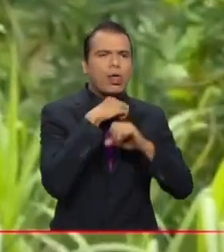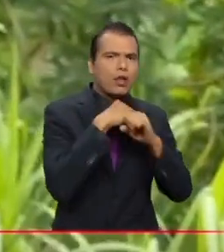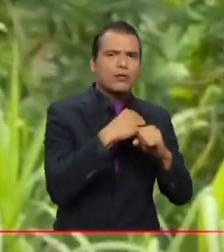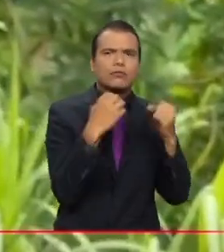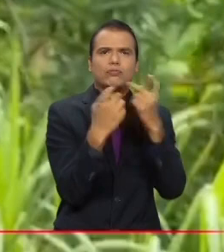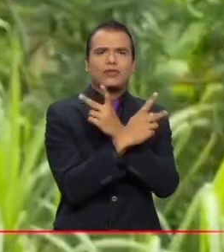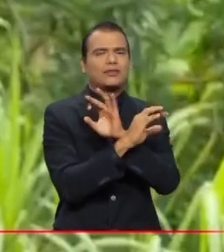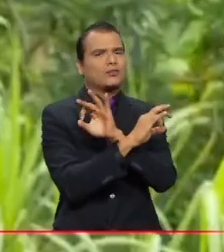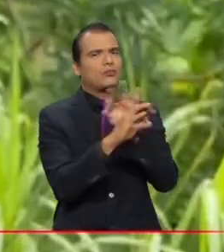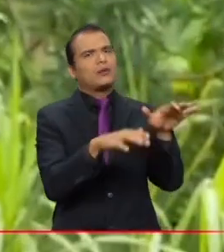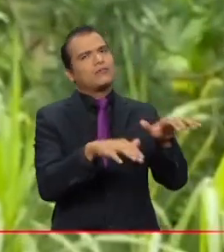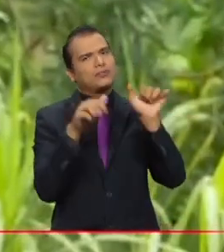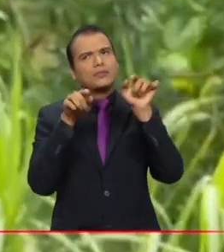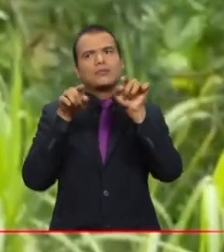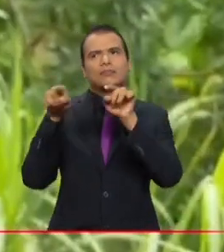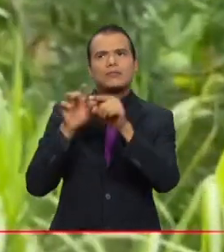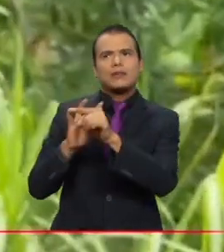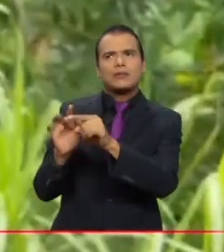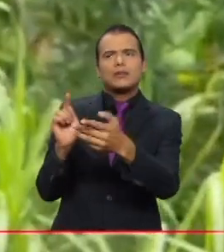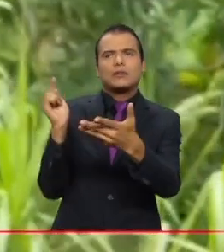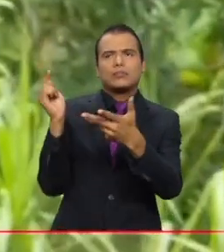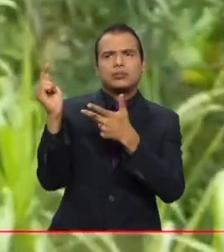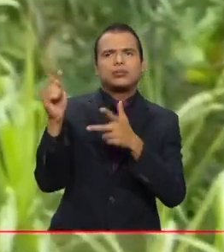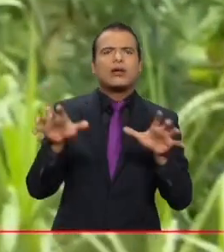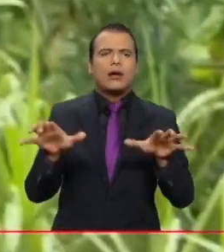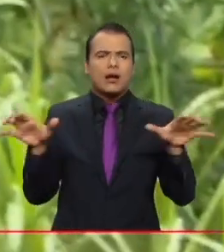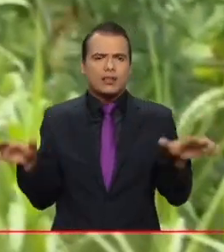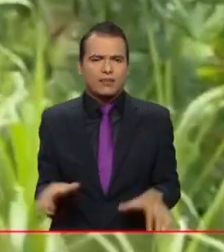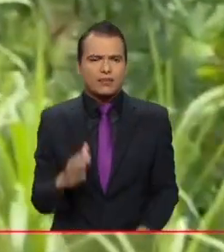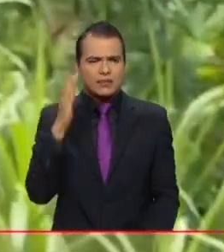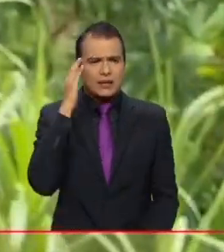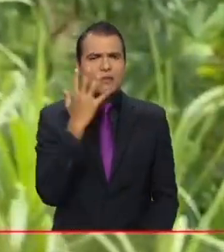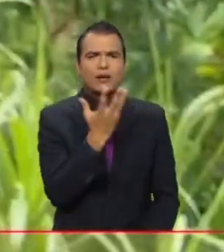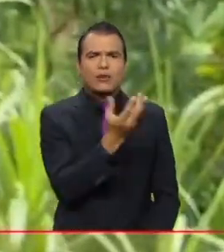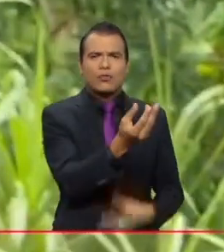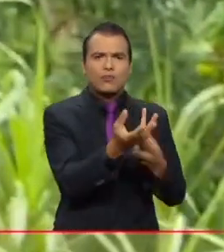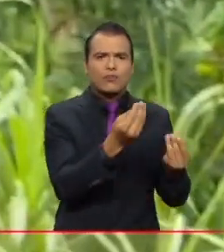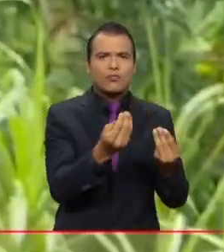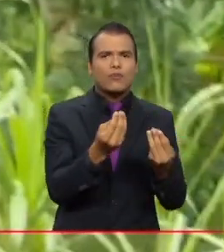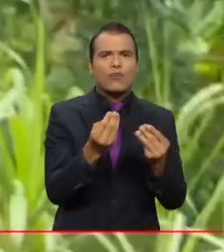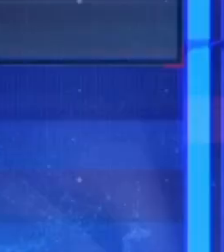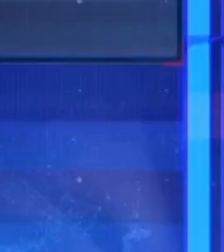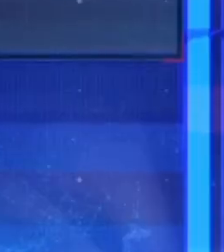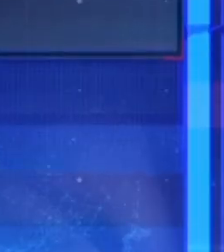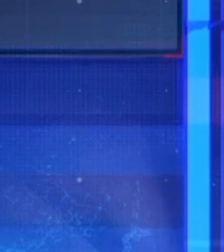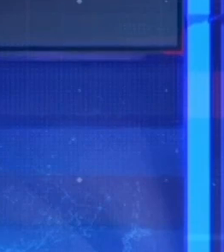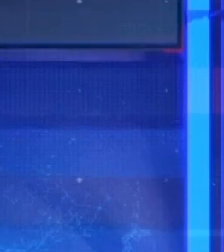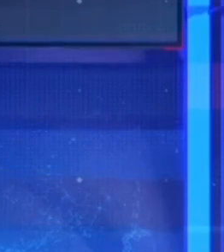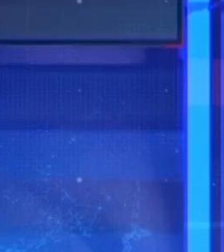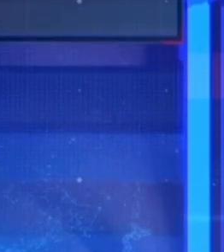reducto fácil de estos grupos que los cooptan con falsas promesas, con pocas sumas de dinero.